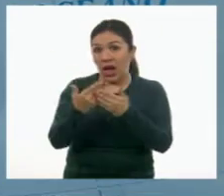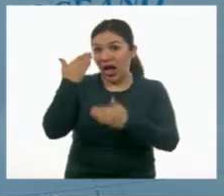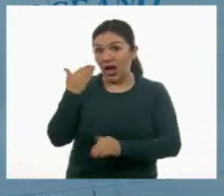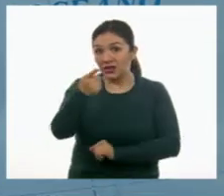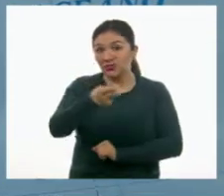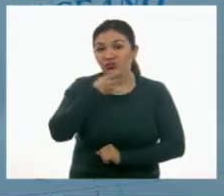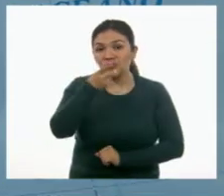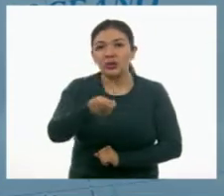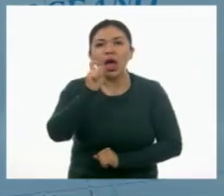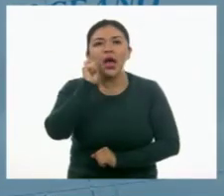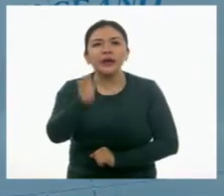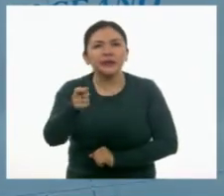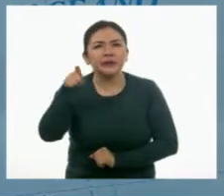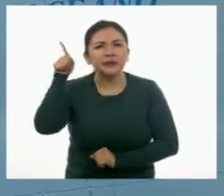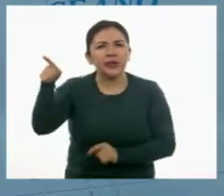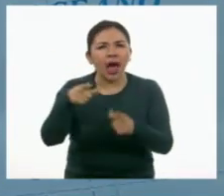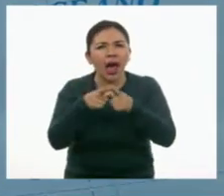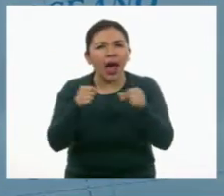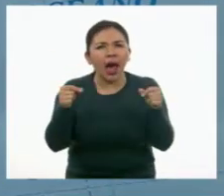mencionado que